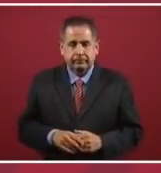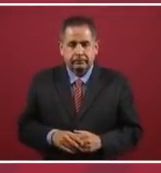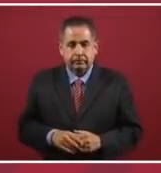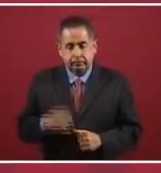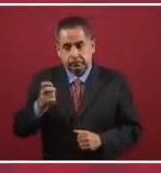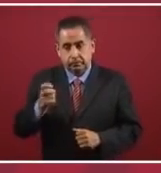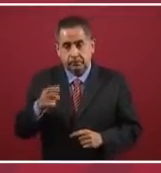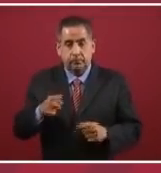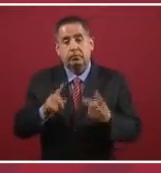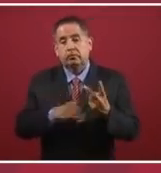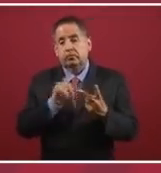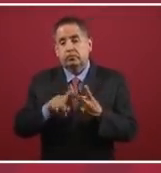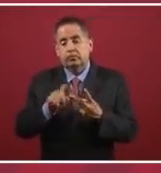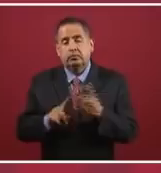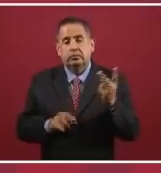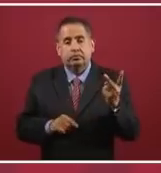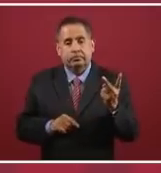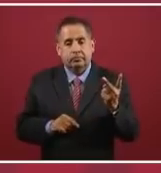Ese es. Y lo otro